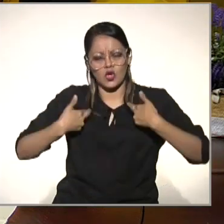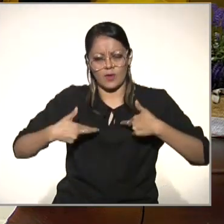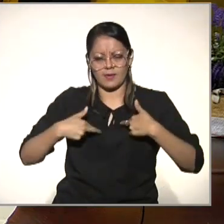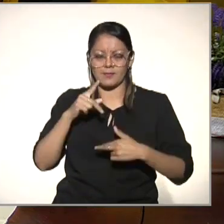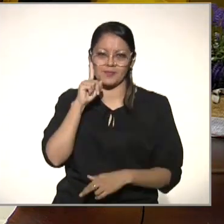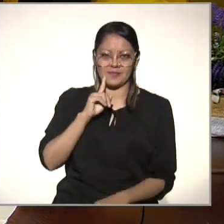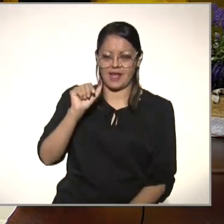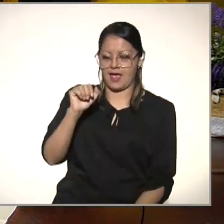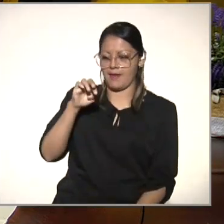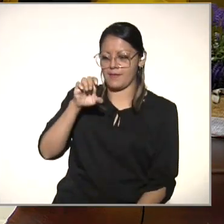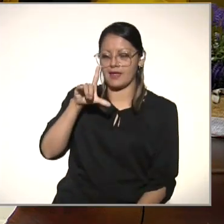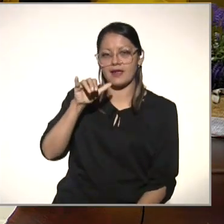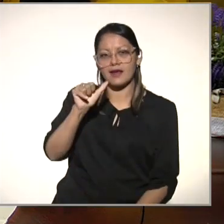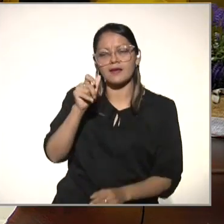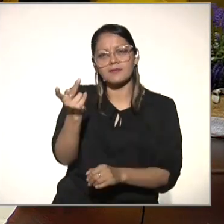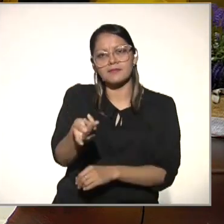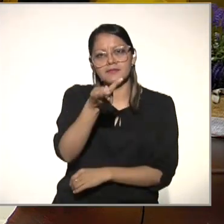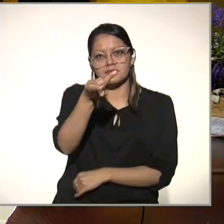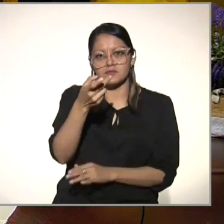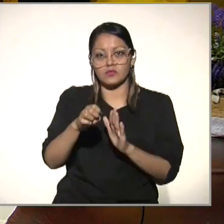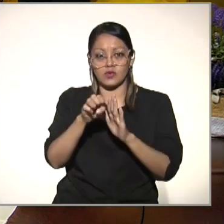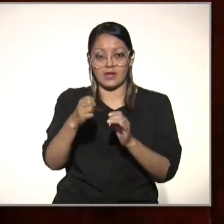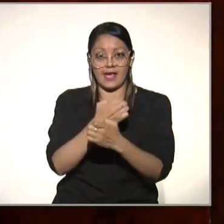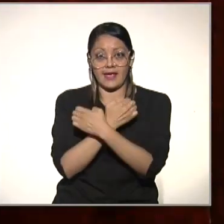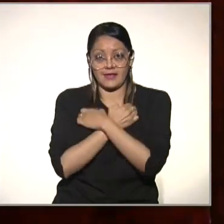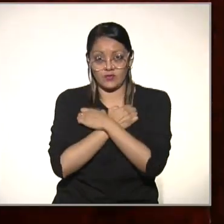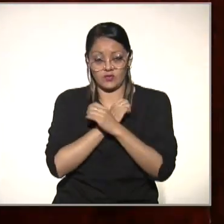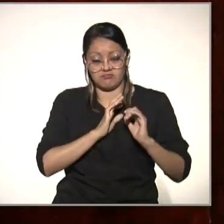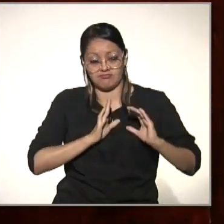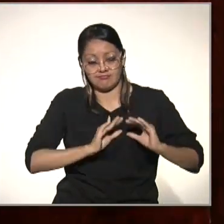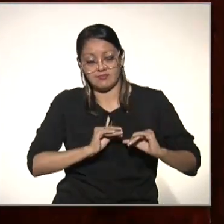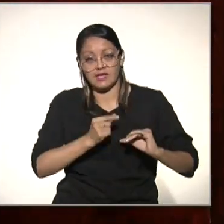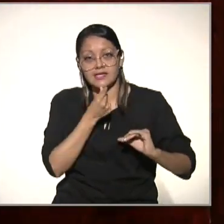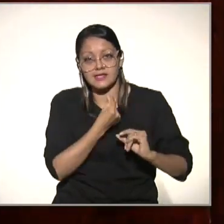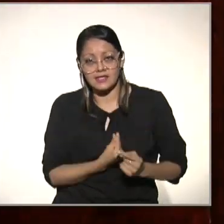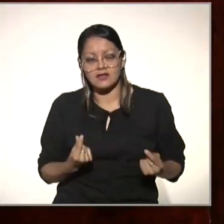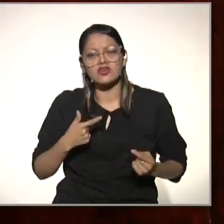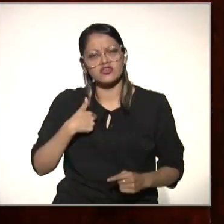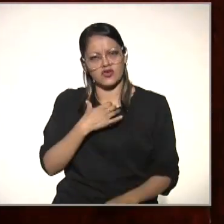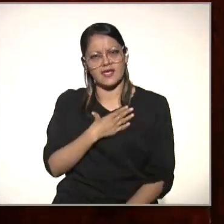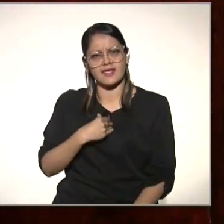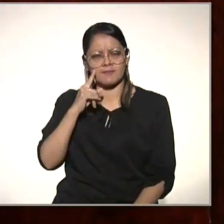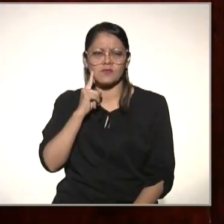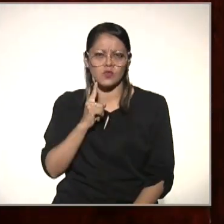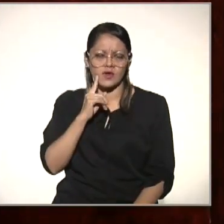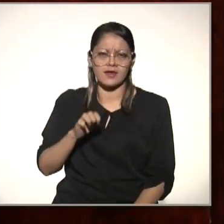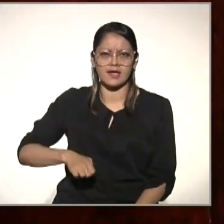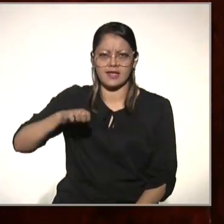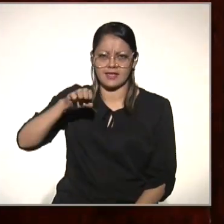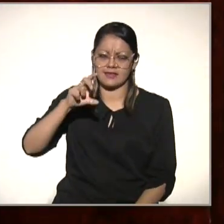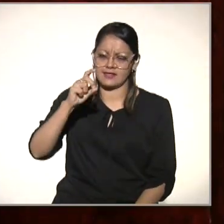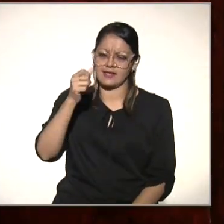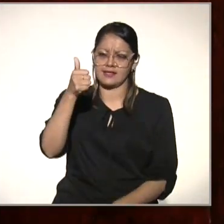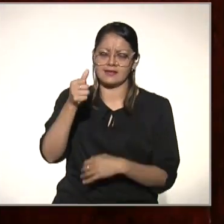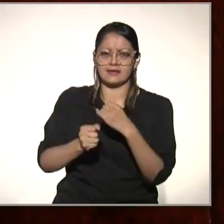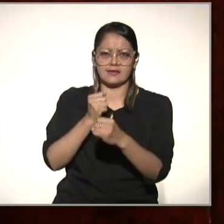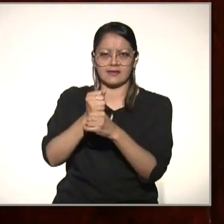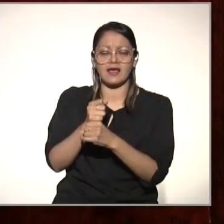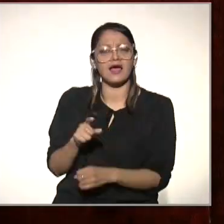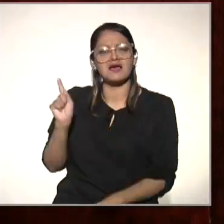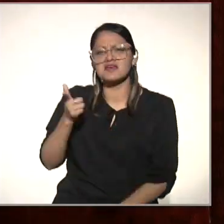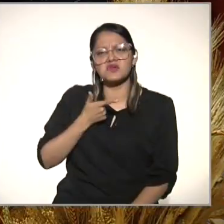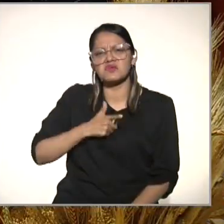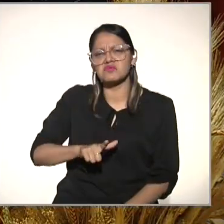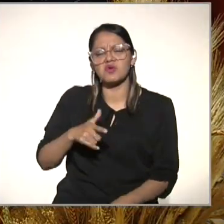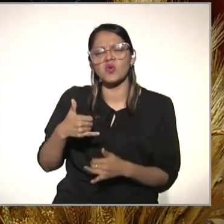Amelia Hernández: no depende de la educación que llevaron desde la niñez. Yo tengo una hija, ella tiene 36 años, nunca le gustó jugar